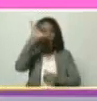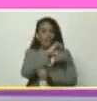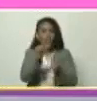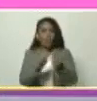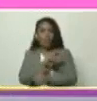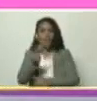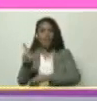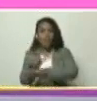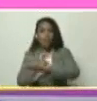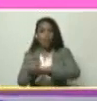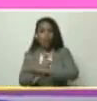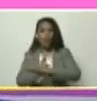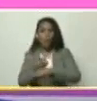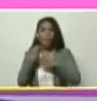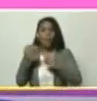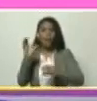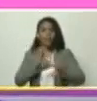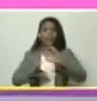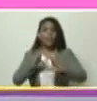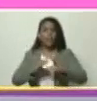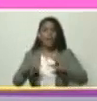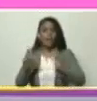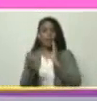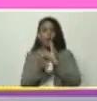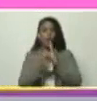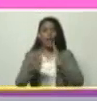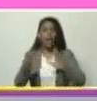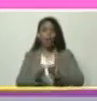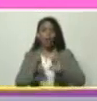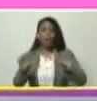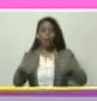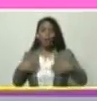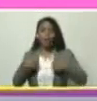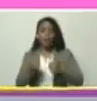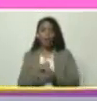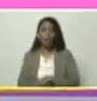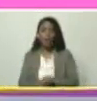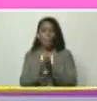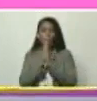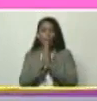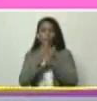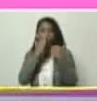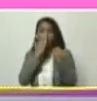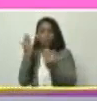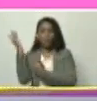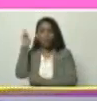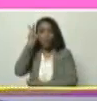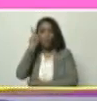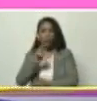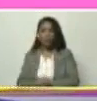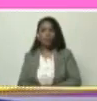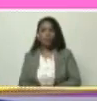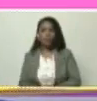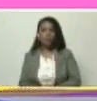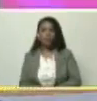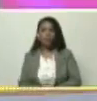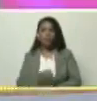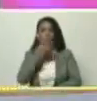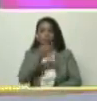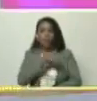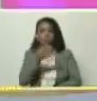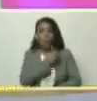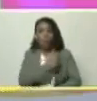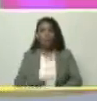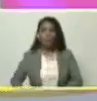Vicepresidenta de Gobierno para Ciencia, Tecnología, Educación y Salud. Por favor, profesora. Buenas tardes,